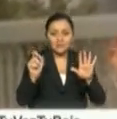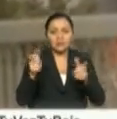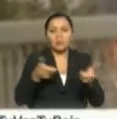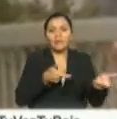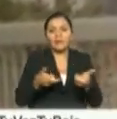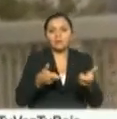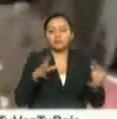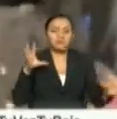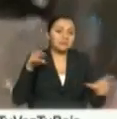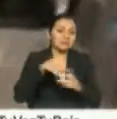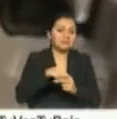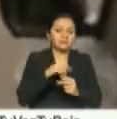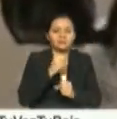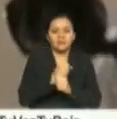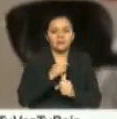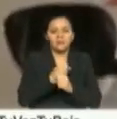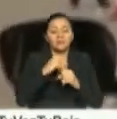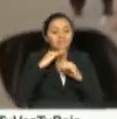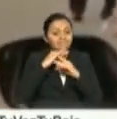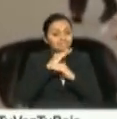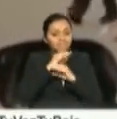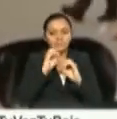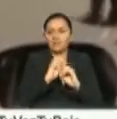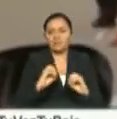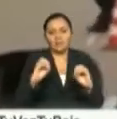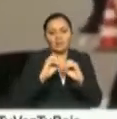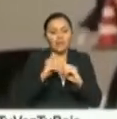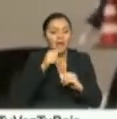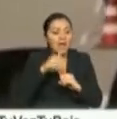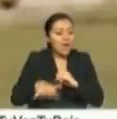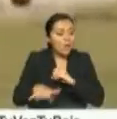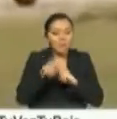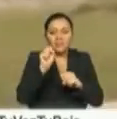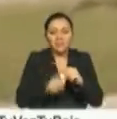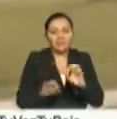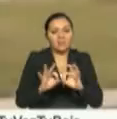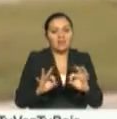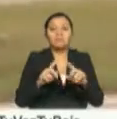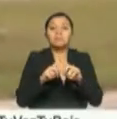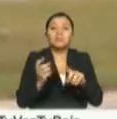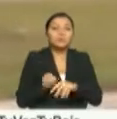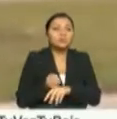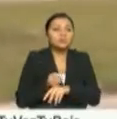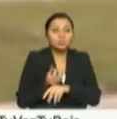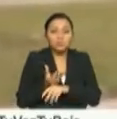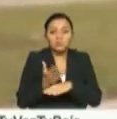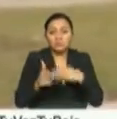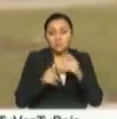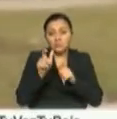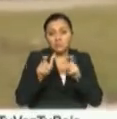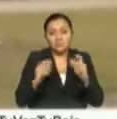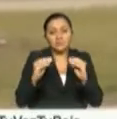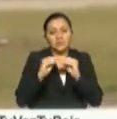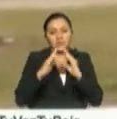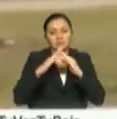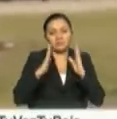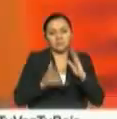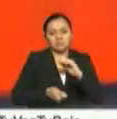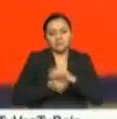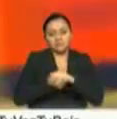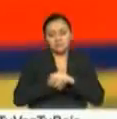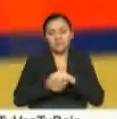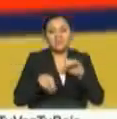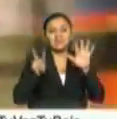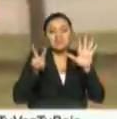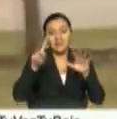no ha detectado contaminantes peligrosos en el agua ni en la atmósfera, pero se recomienda a la población que permanezca en casa. De los 7 heridos,